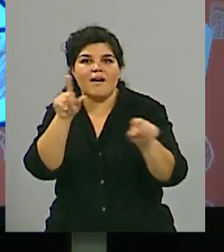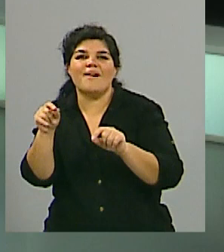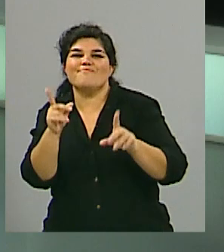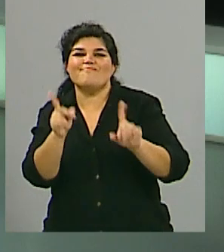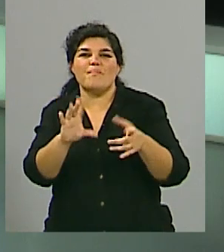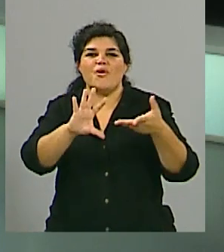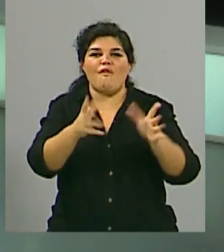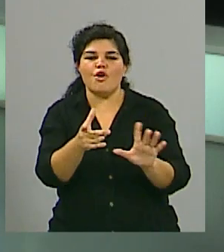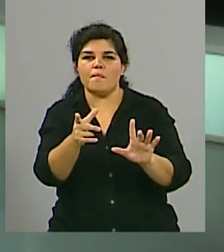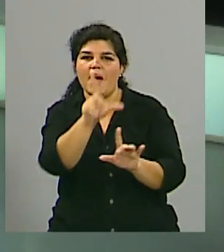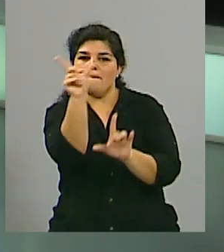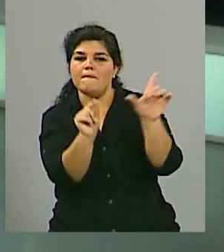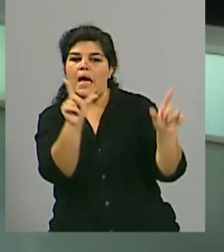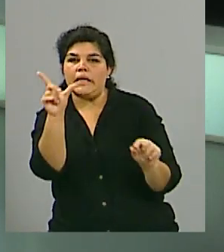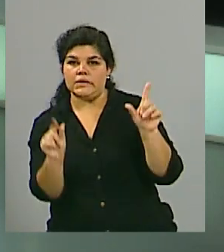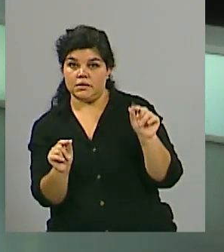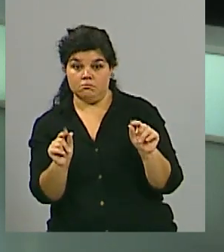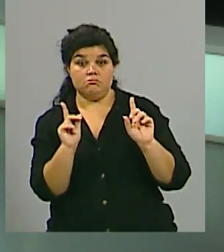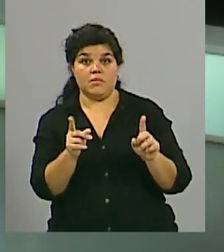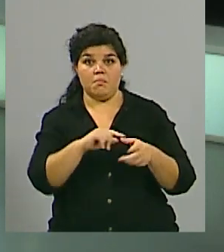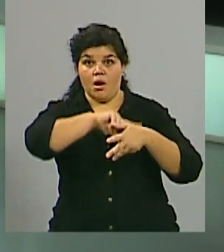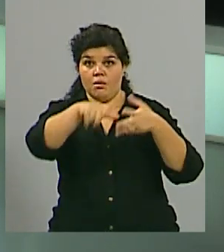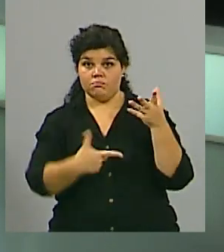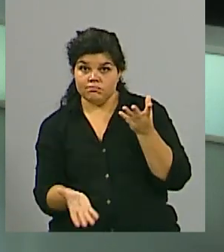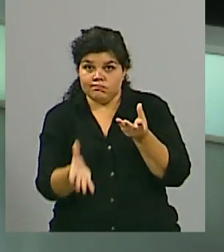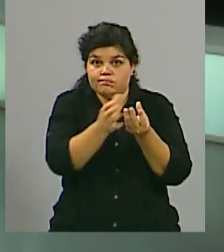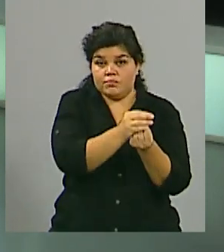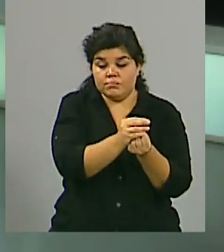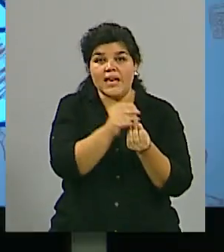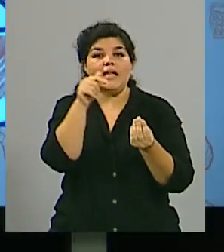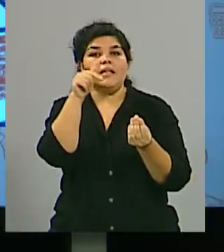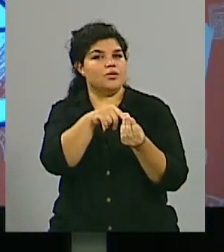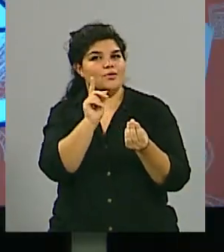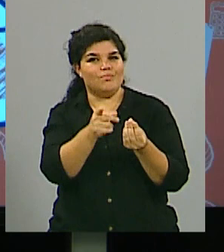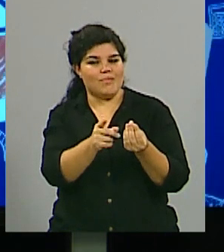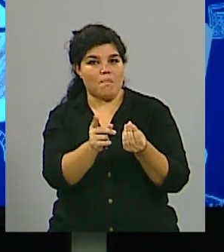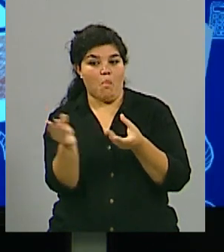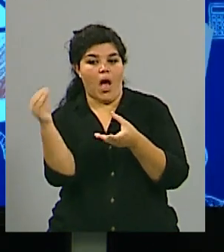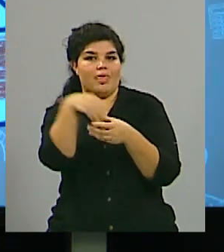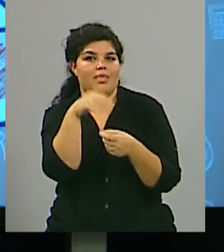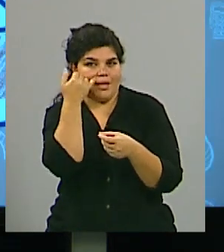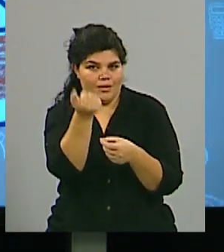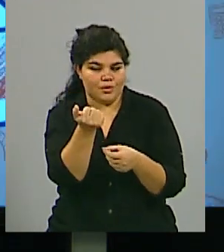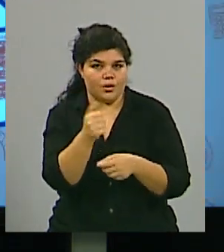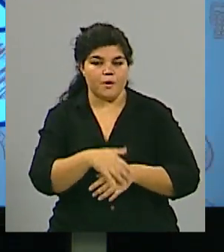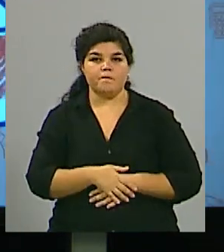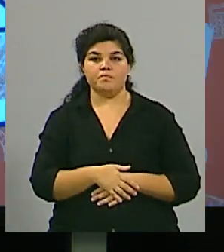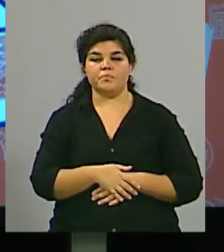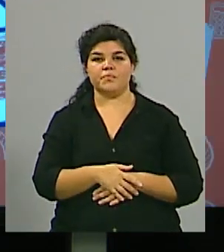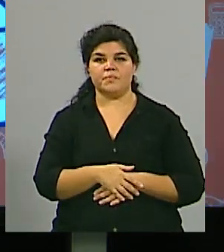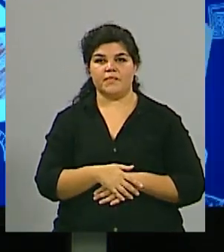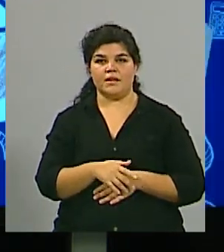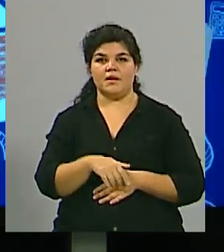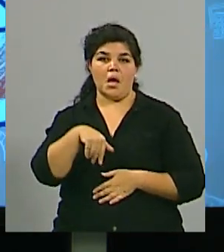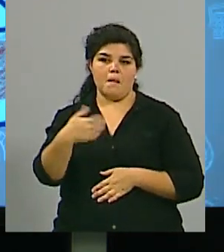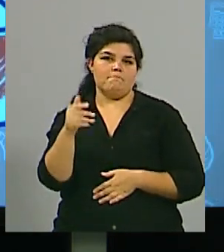interesantes. BRICS forma parte de uno de ellos, en este caso fue creado por la Goldman Sachs y el padre, digamos, sería Jim O'Neill,